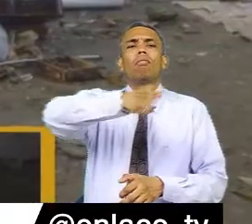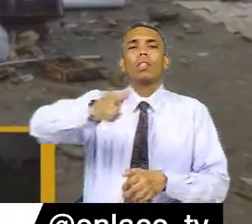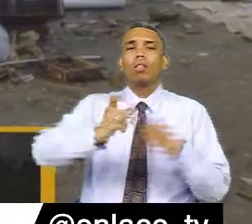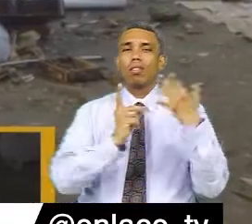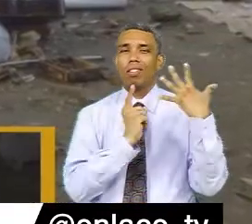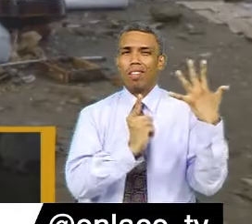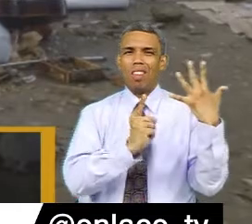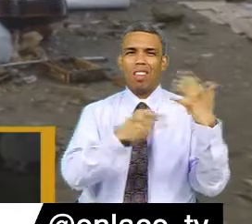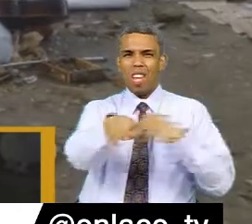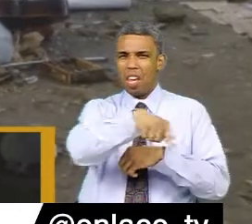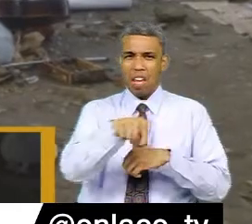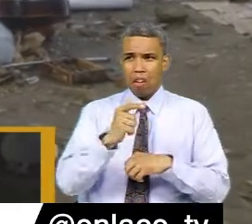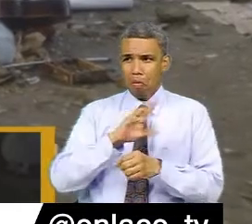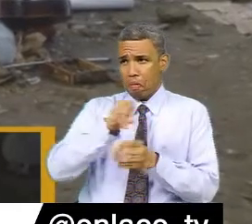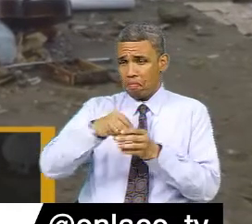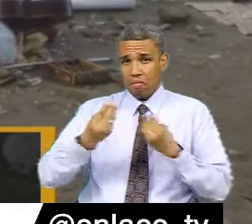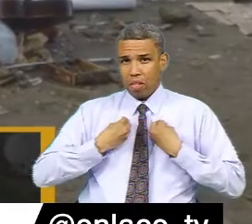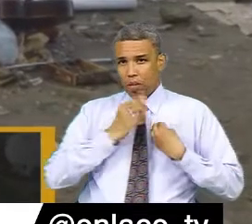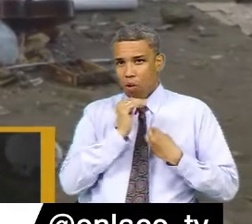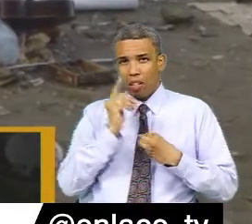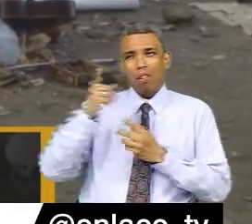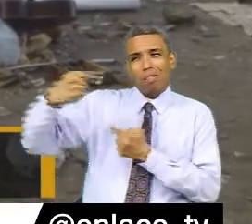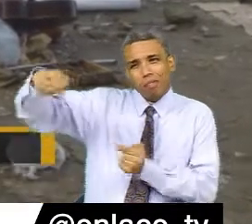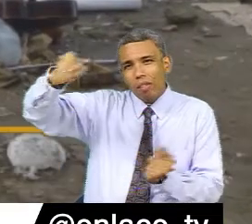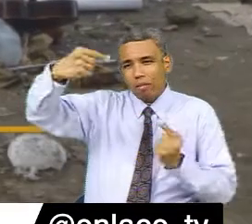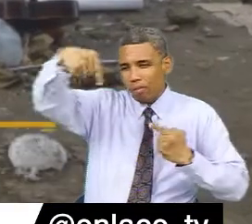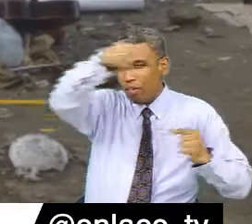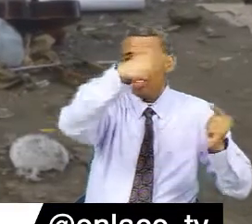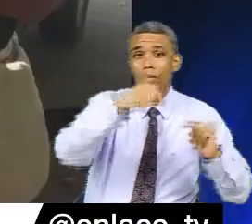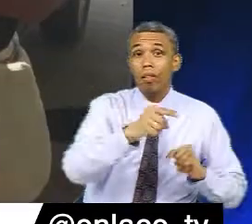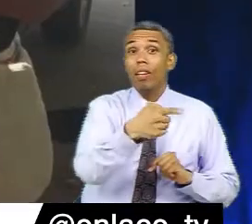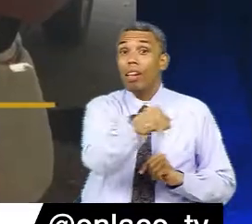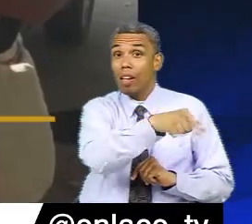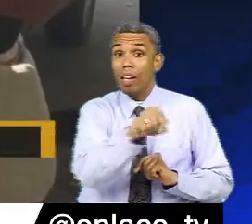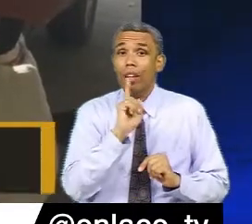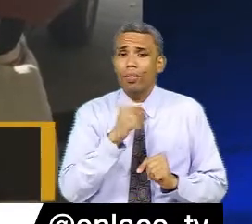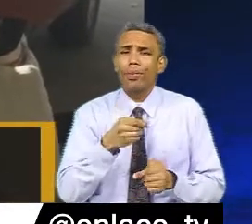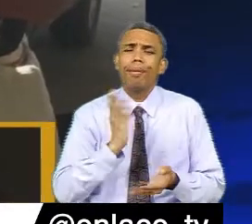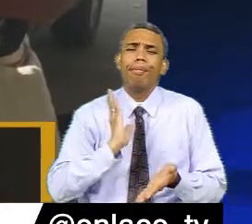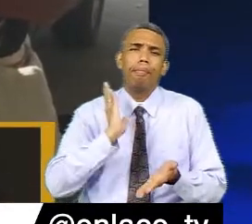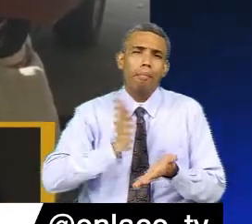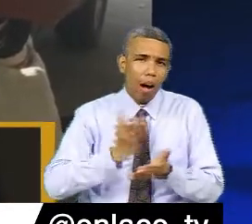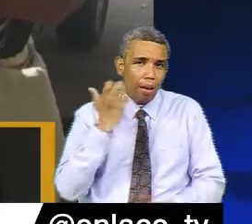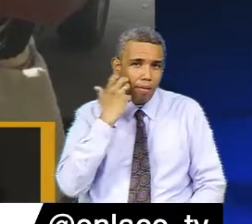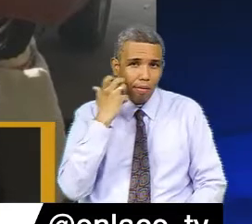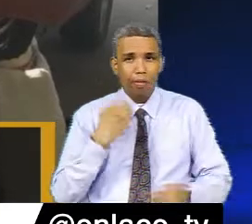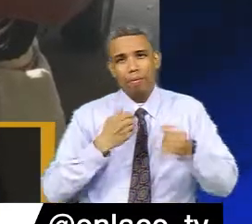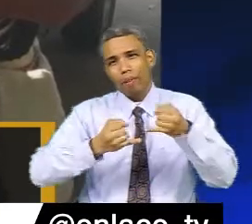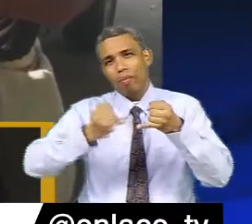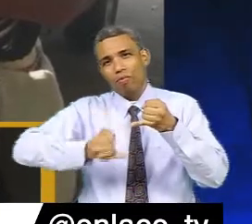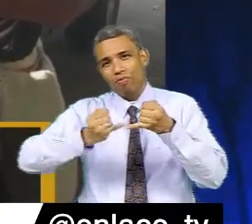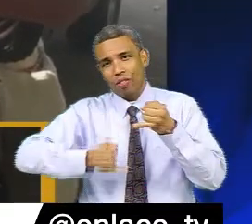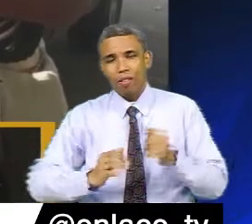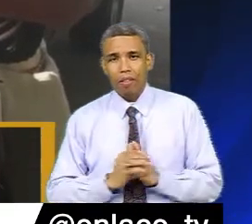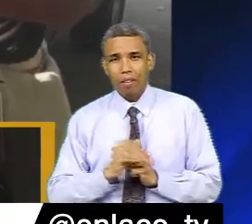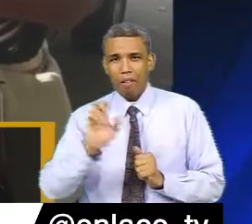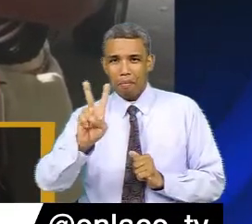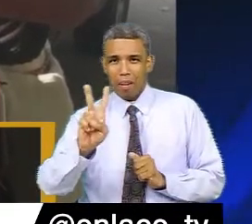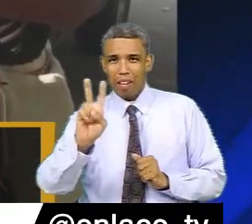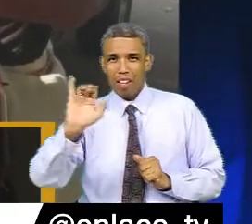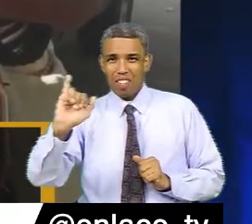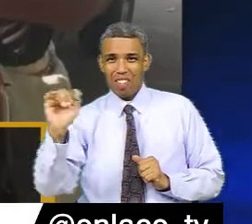Según la presidenta de ANDAS, María Ravelo, luego de conocer que varios de estos jóvenes padecen enfermedades, decidieron brindarles atención médica y fue allí cuando